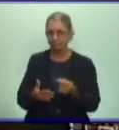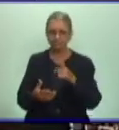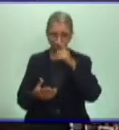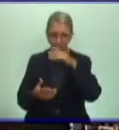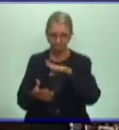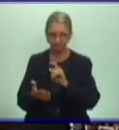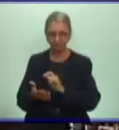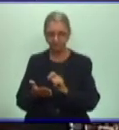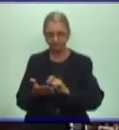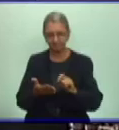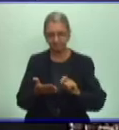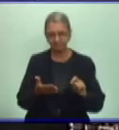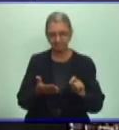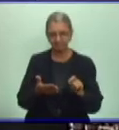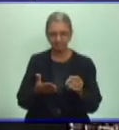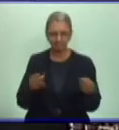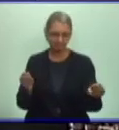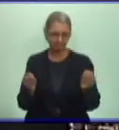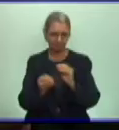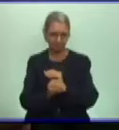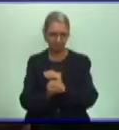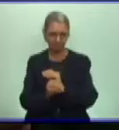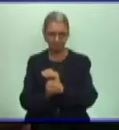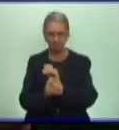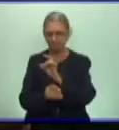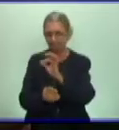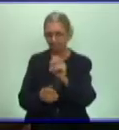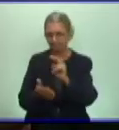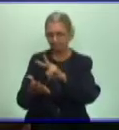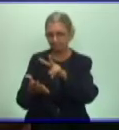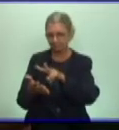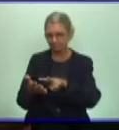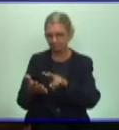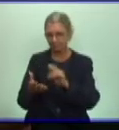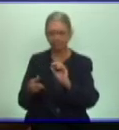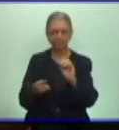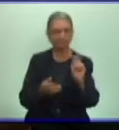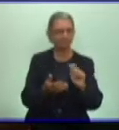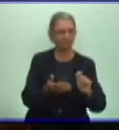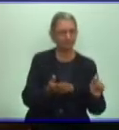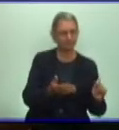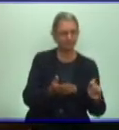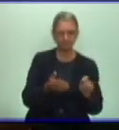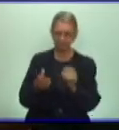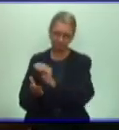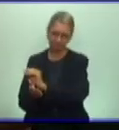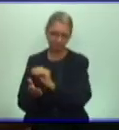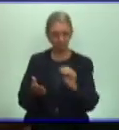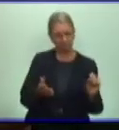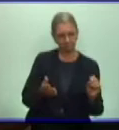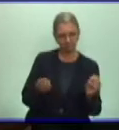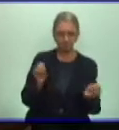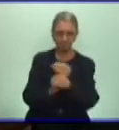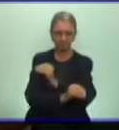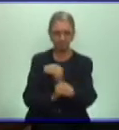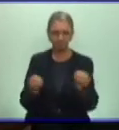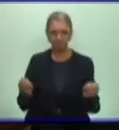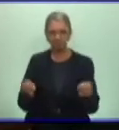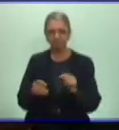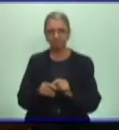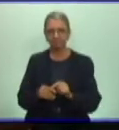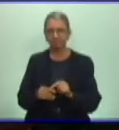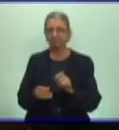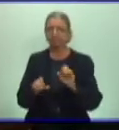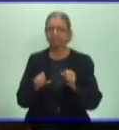y haga transcripciones, no importa el grado que sea, para fortalecer los rasgos caligráficos, que sabemos que